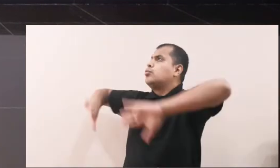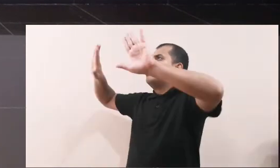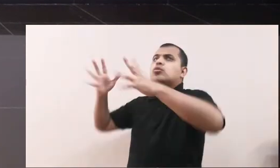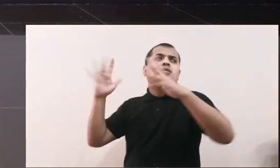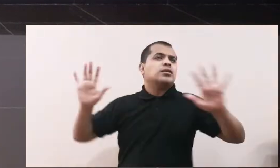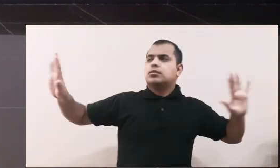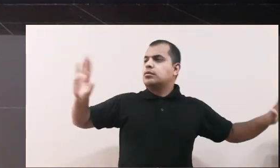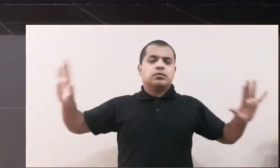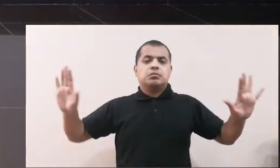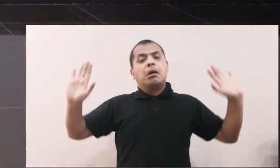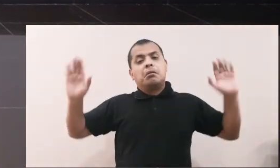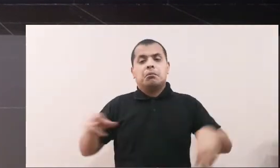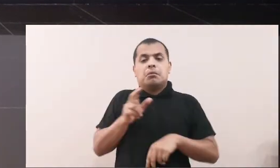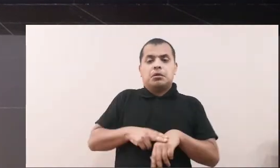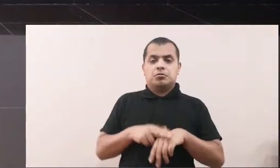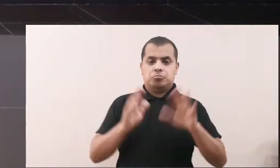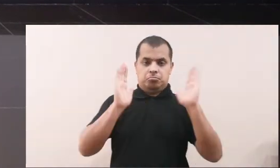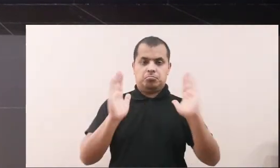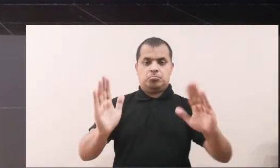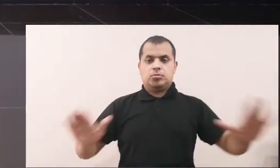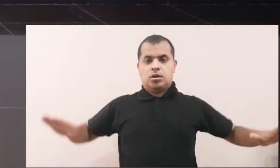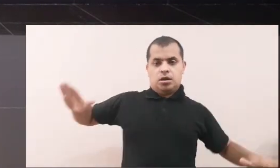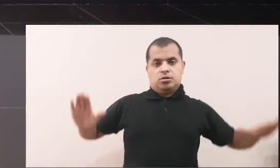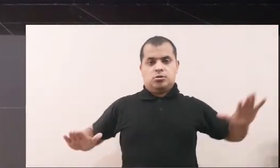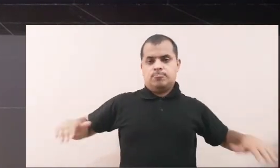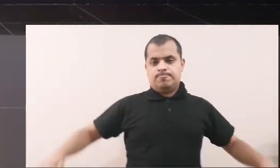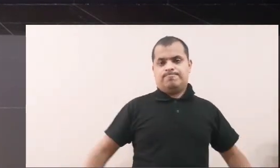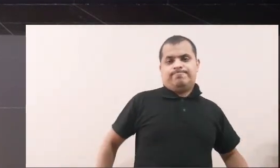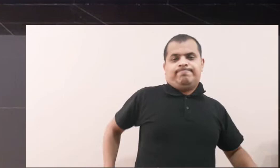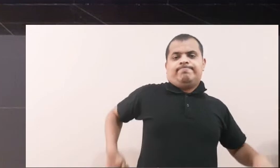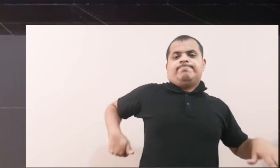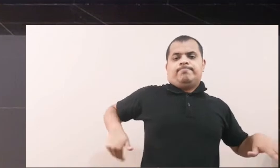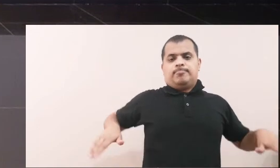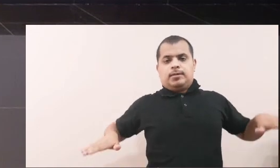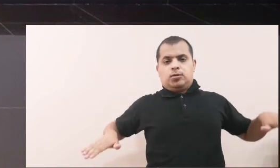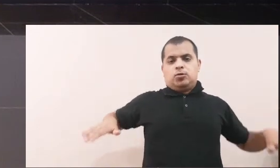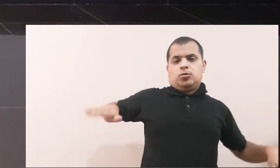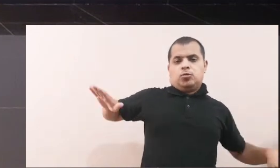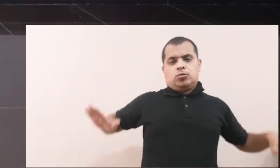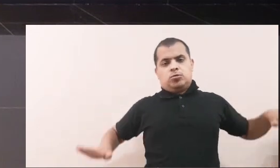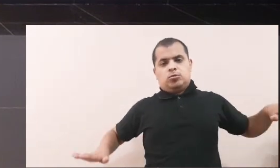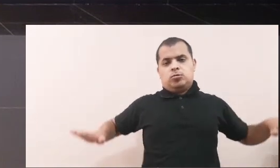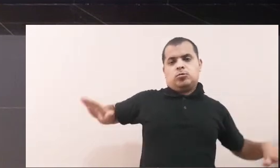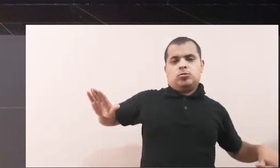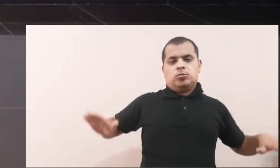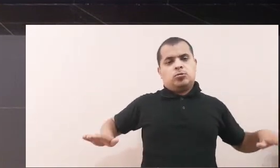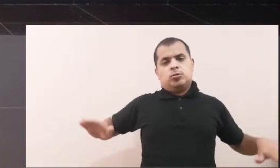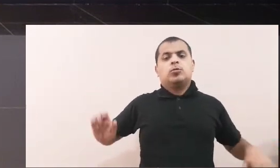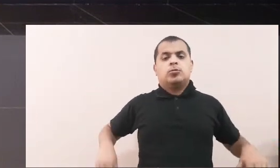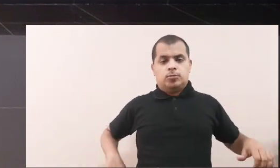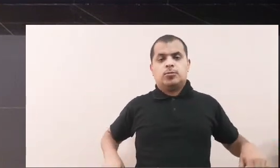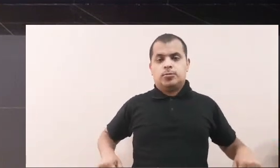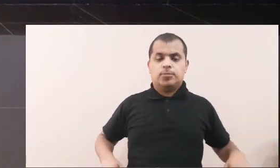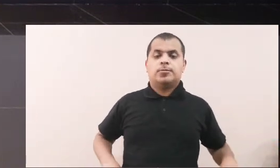donde apoyarse, entonces puede tratar de hacerlo en equilibrio, ¿ok? Está jalando el cuádriceps, haciendo equilibrio y, por supuesto, también